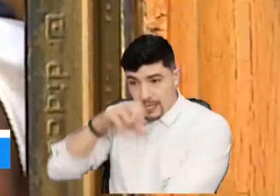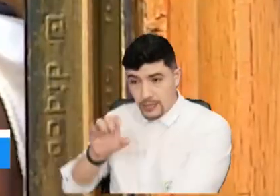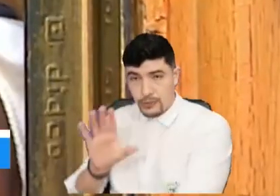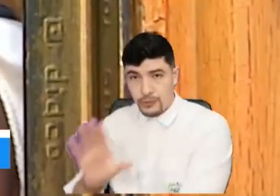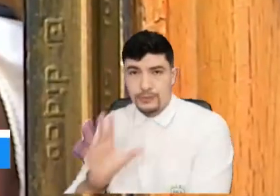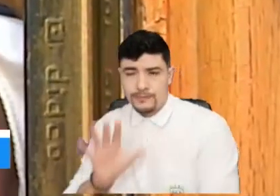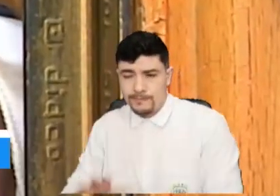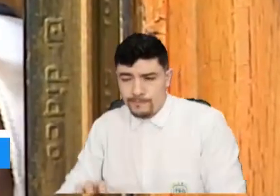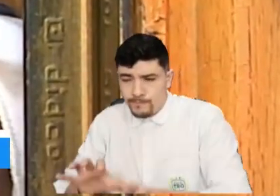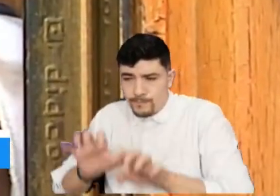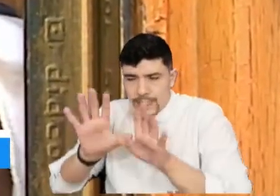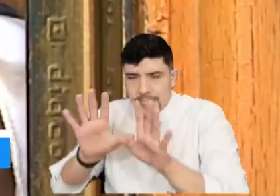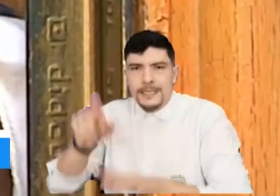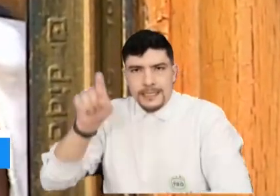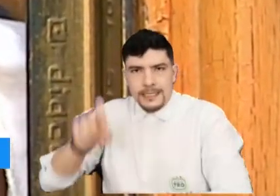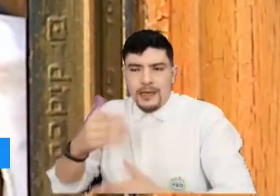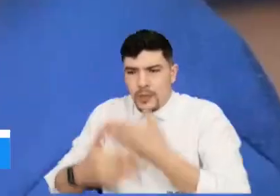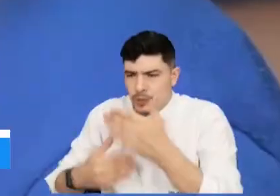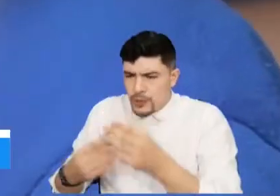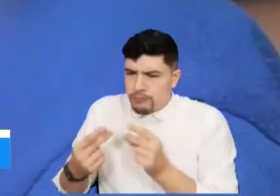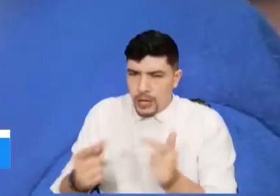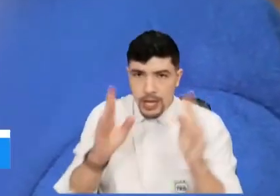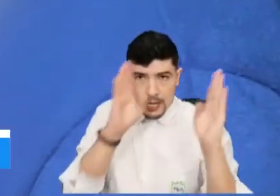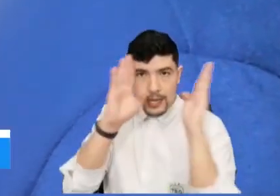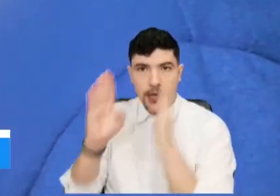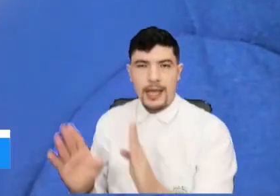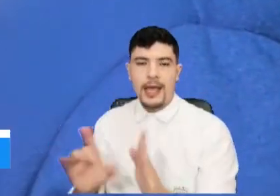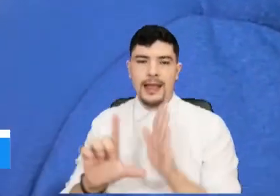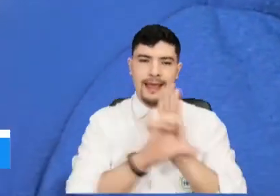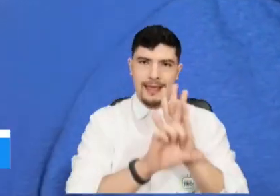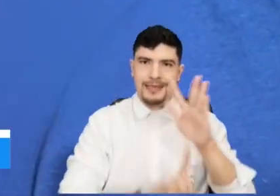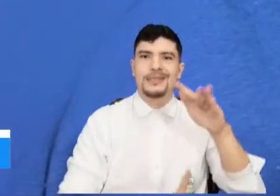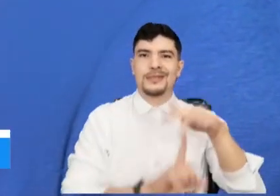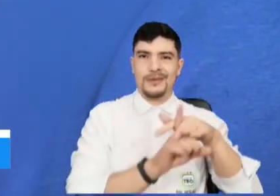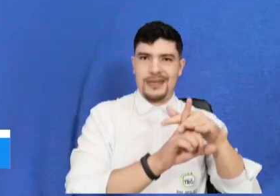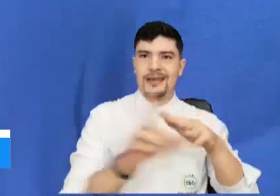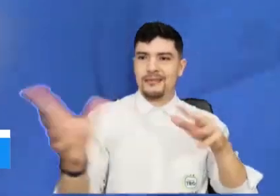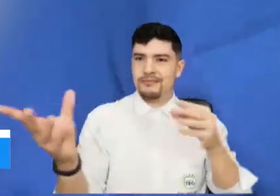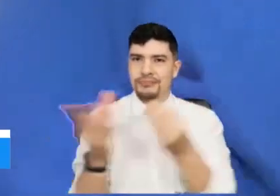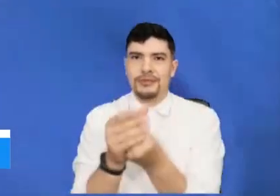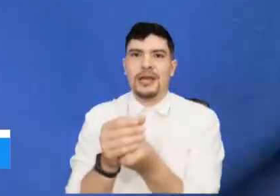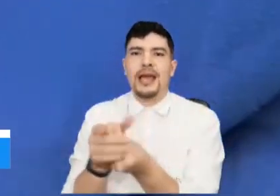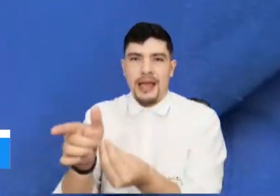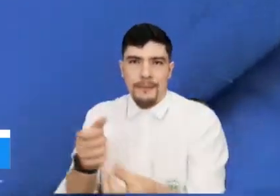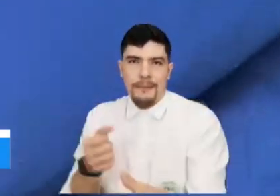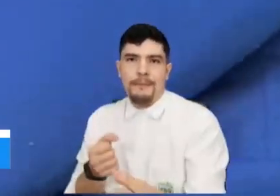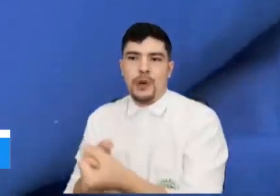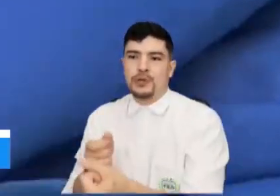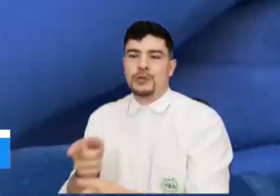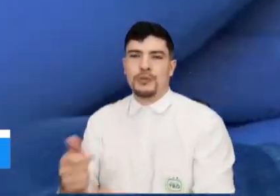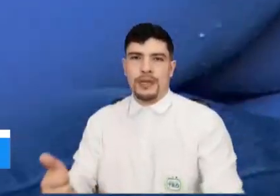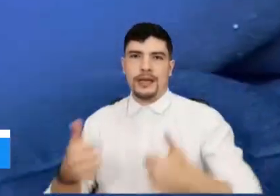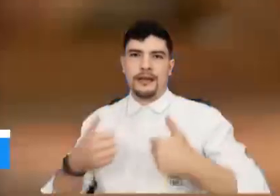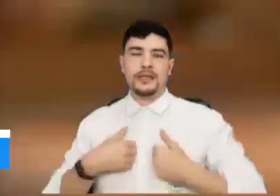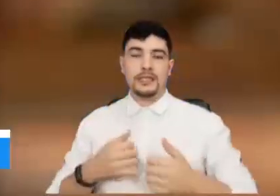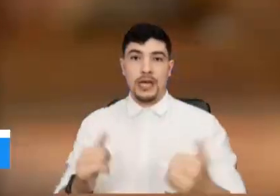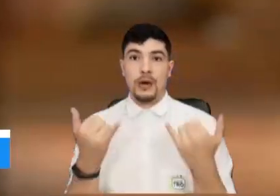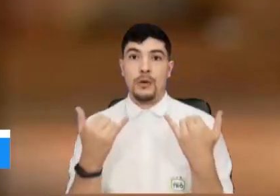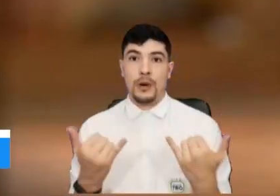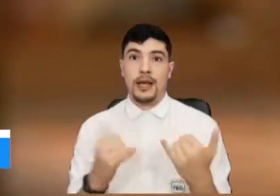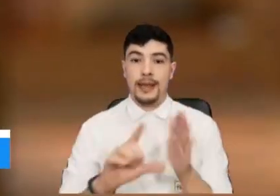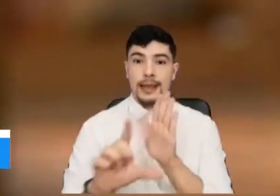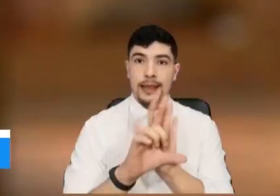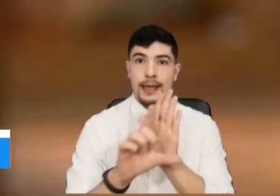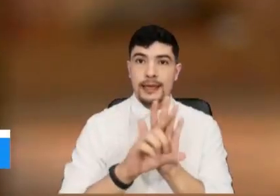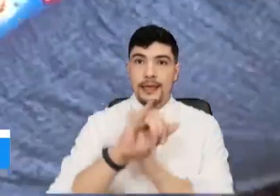atención inmediata cuando se tratara de menores de edad enfermos con cáncer, pero esta vez se espera que con la ley se eliminen las barreras,